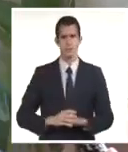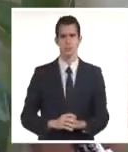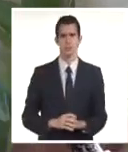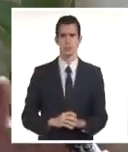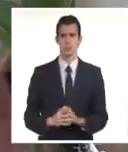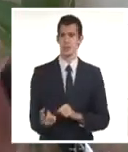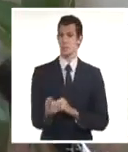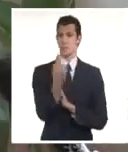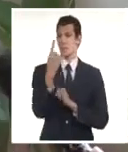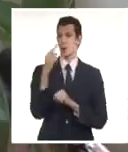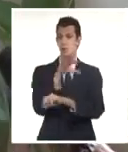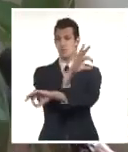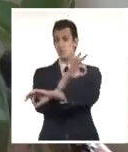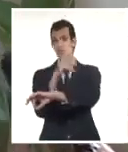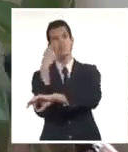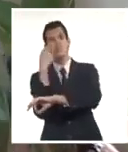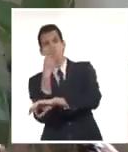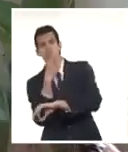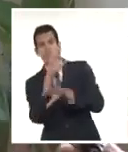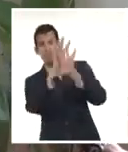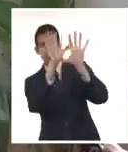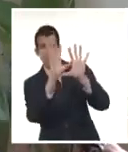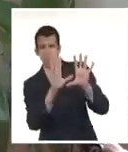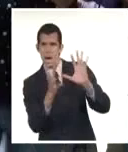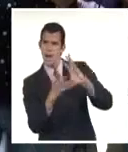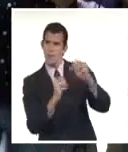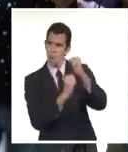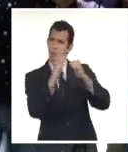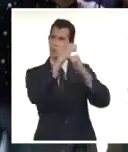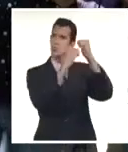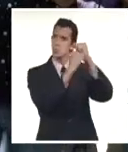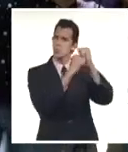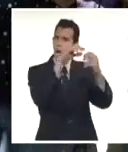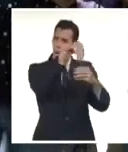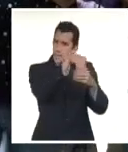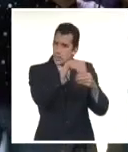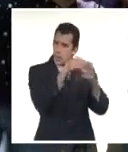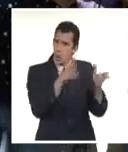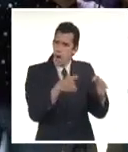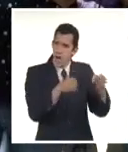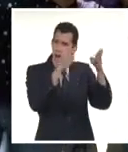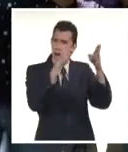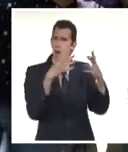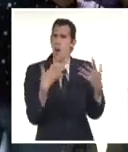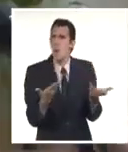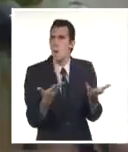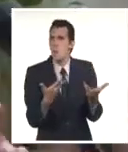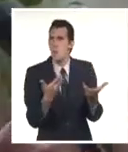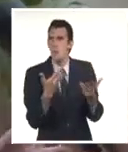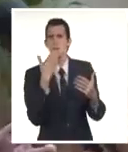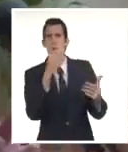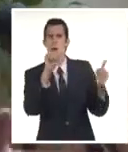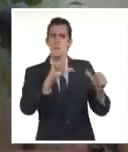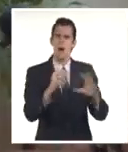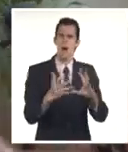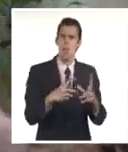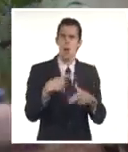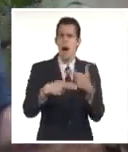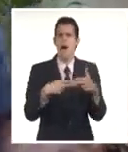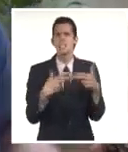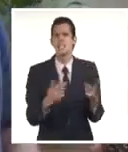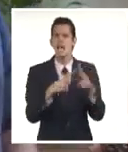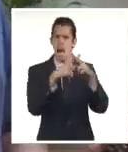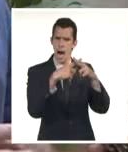edificios, para después dar los pasos en su recuperación en el menor tiempo posible, y se están uniendo todos los elementos que hace falta para saber el número